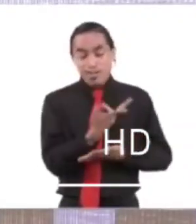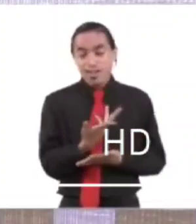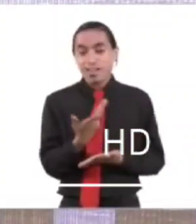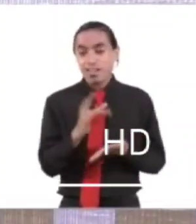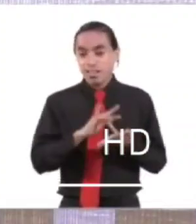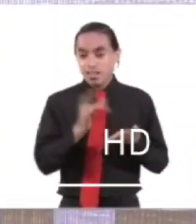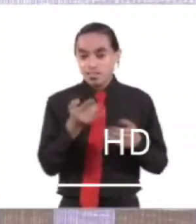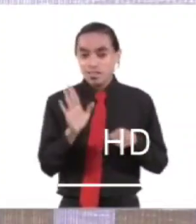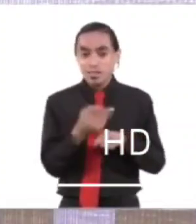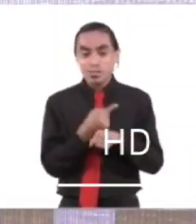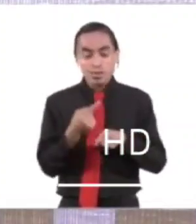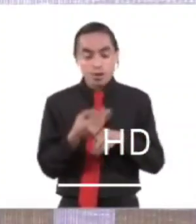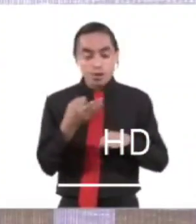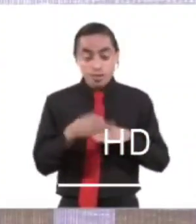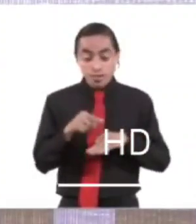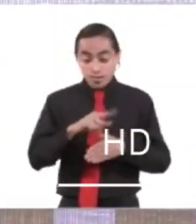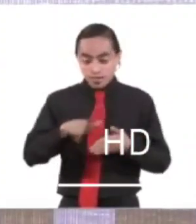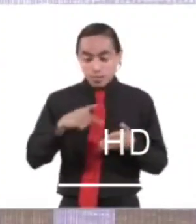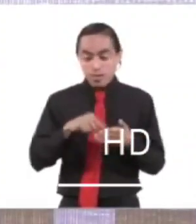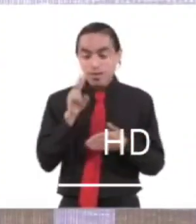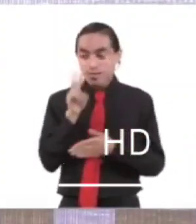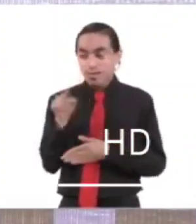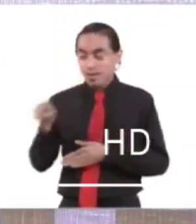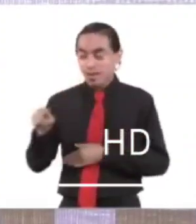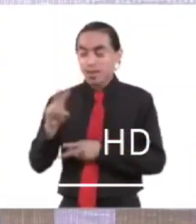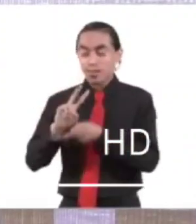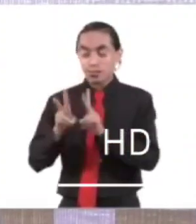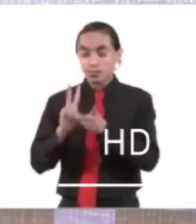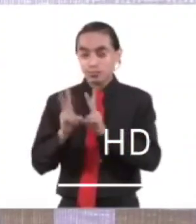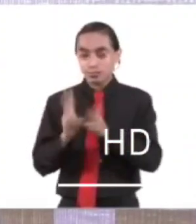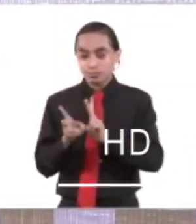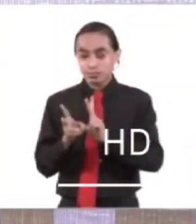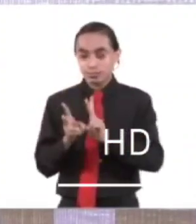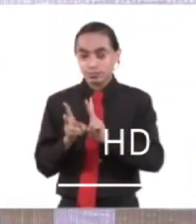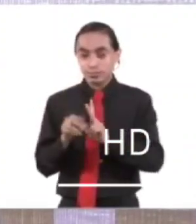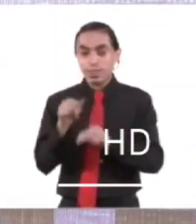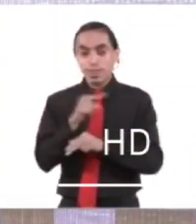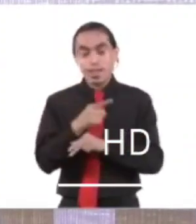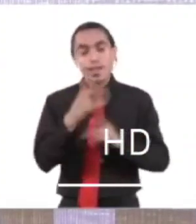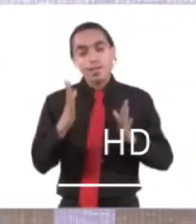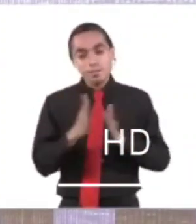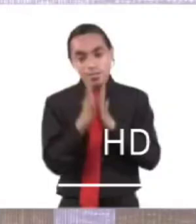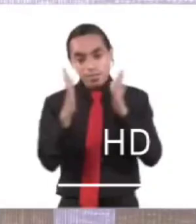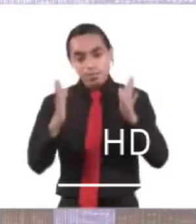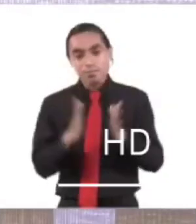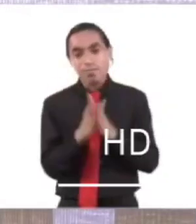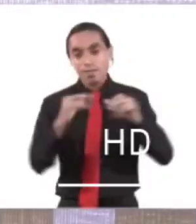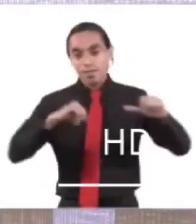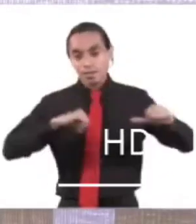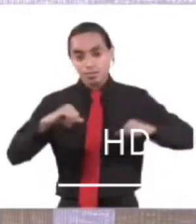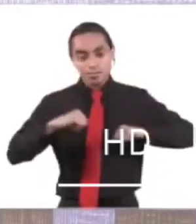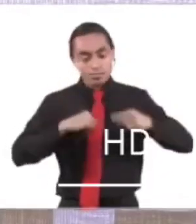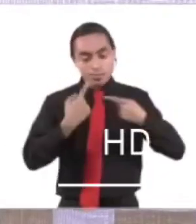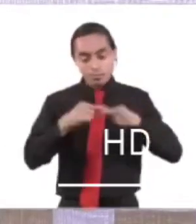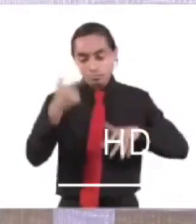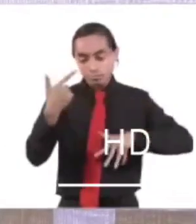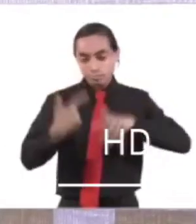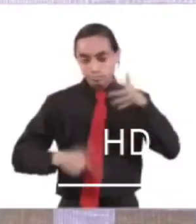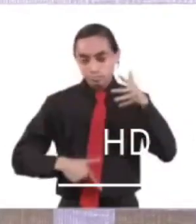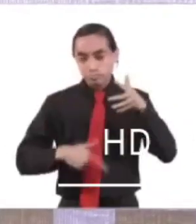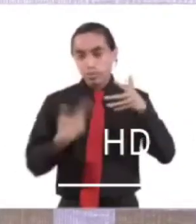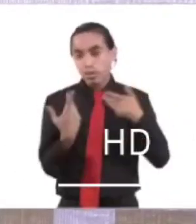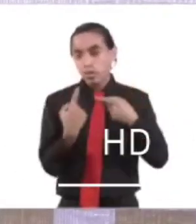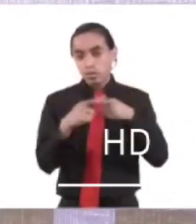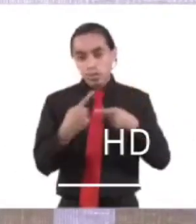este lugar, de ver que los vecinos, pues, participaban en las diferentes actividades, en los